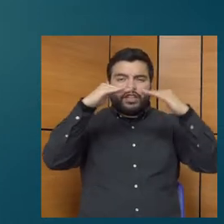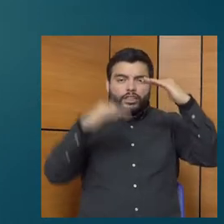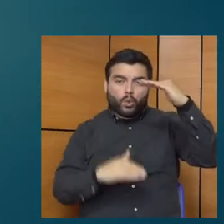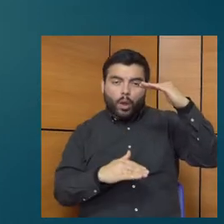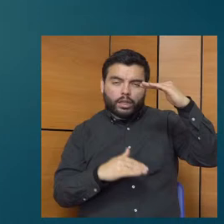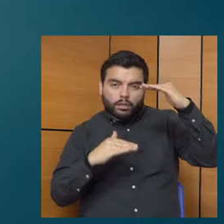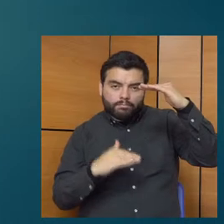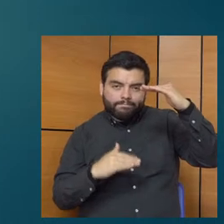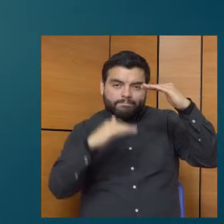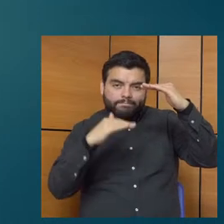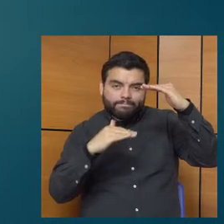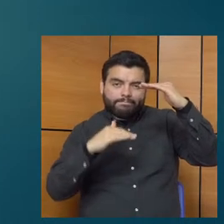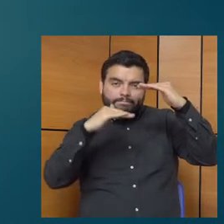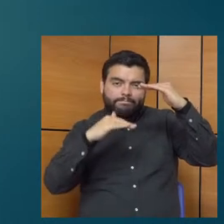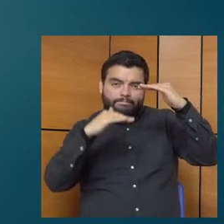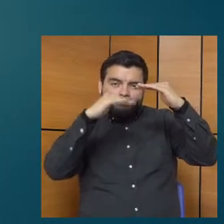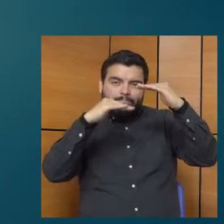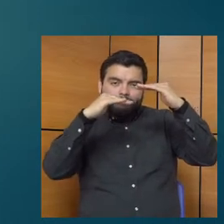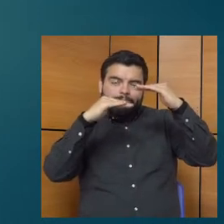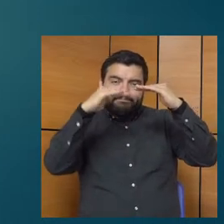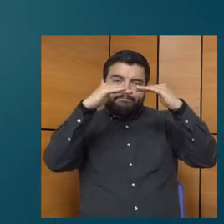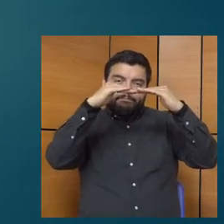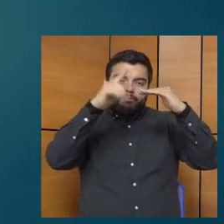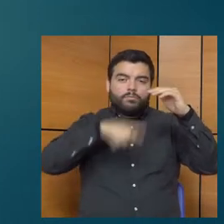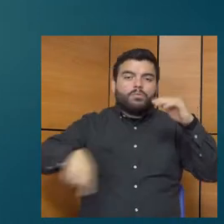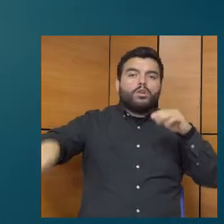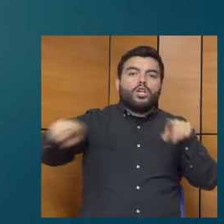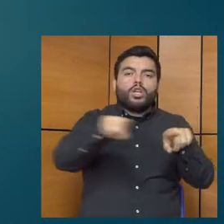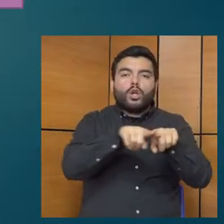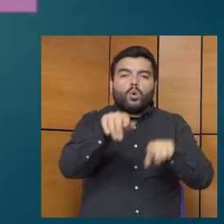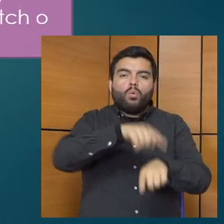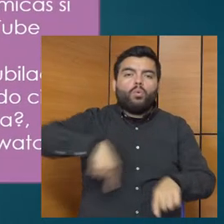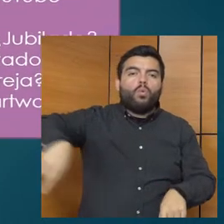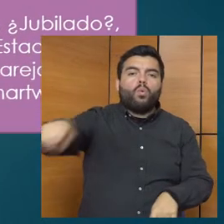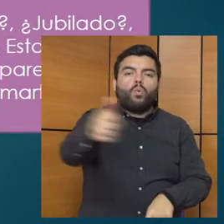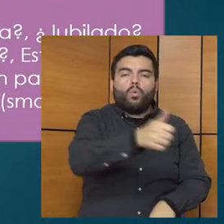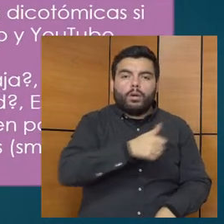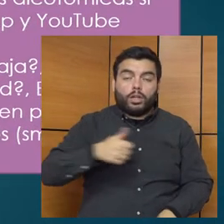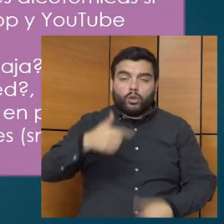reduciendo poco a poco con las distintas políticas que se vayan implementando.